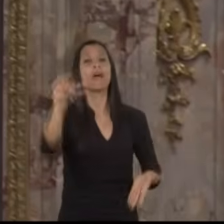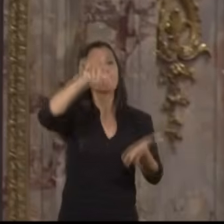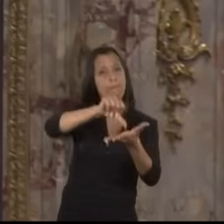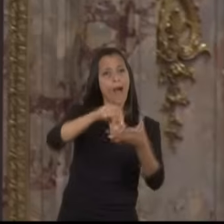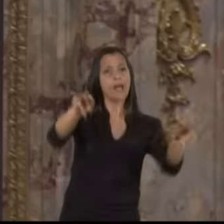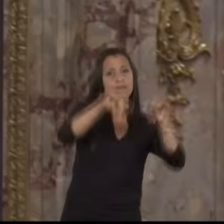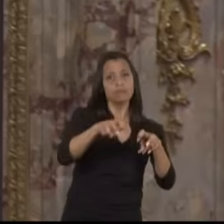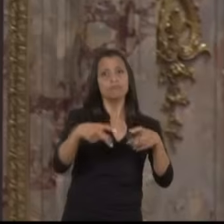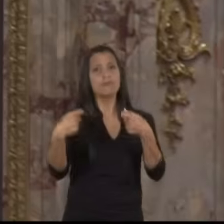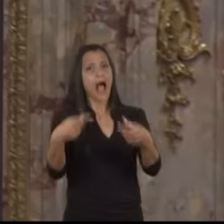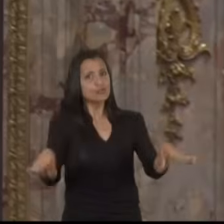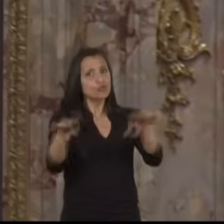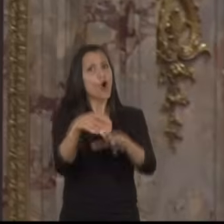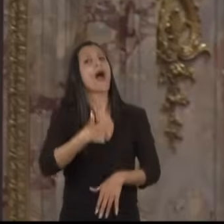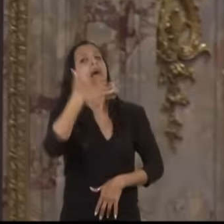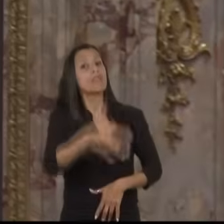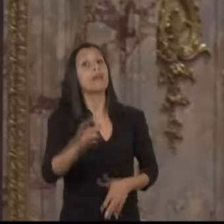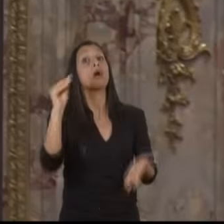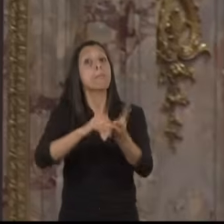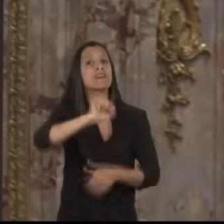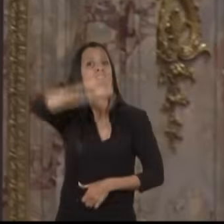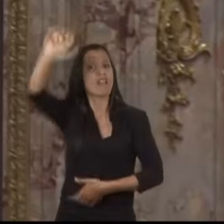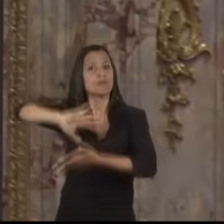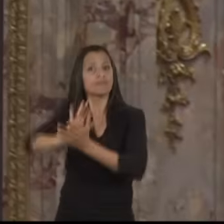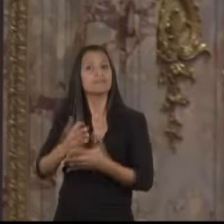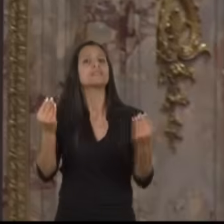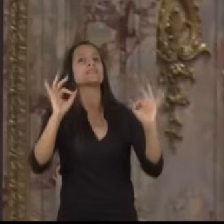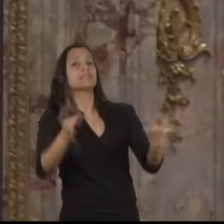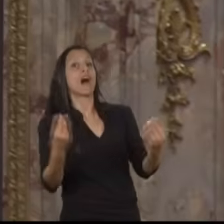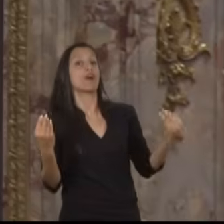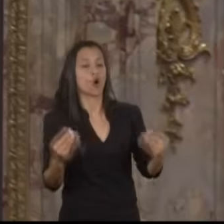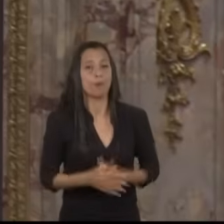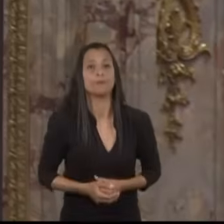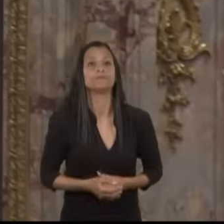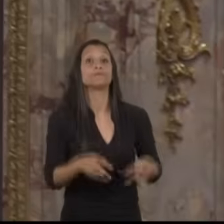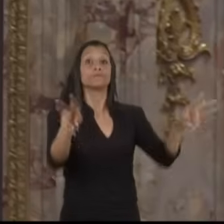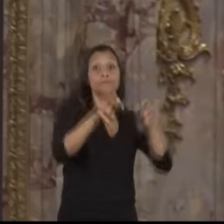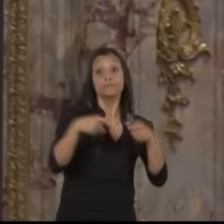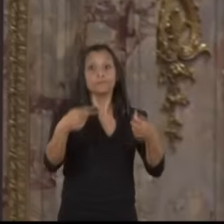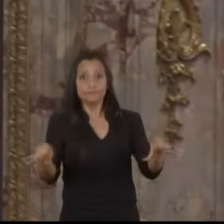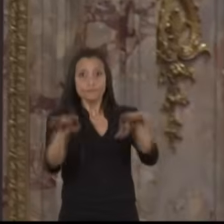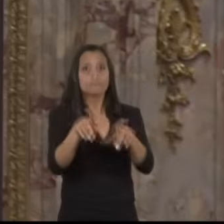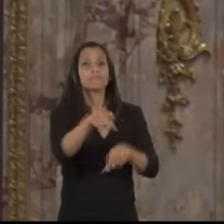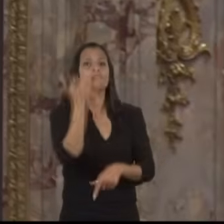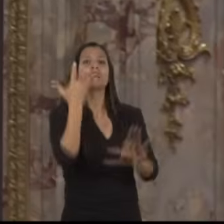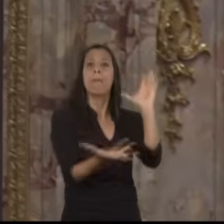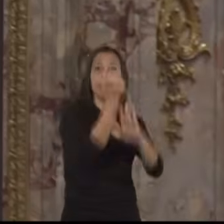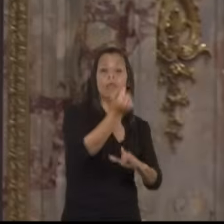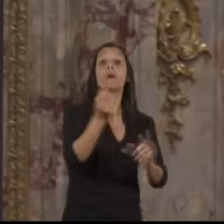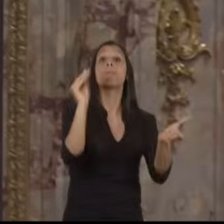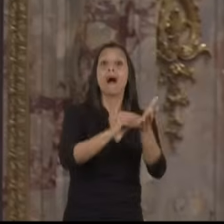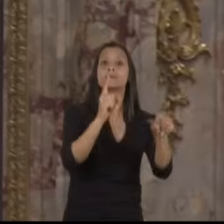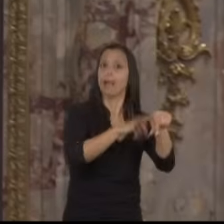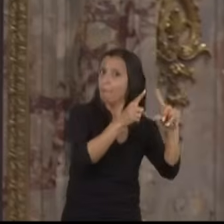equilibrio fiscal y sin inflación. Solo por haber alcanzado el equilibrio fiscal y por mantenerlo a lo largo del